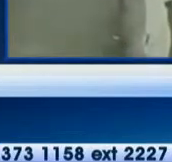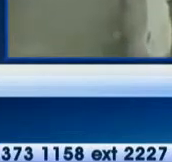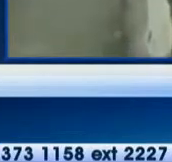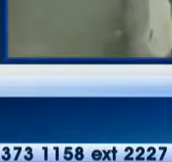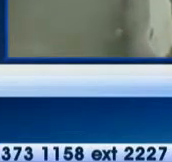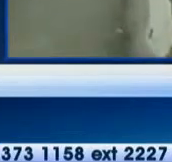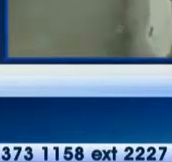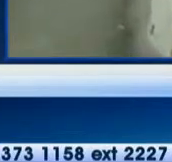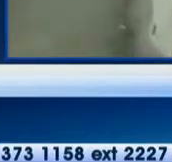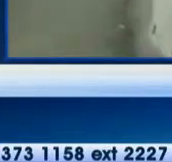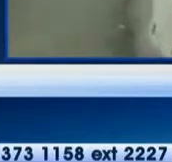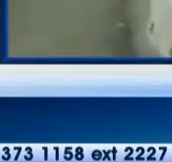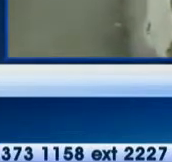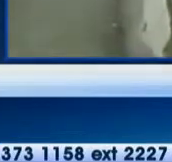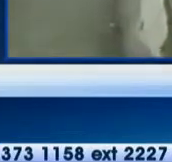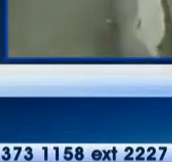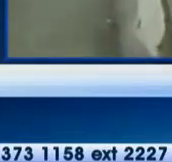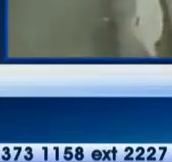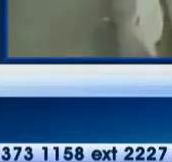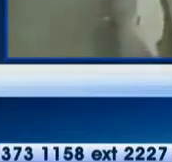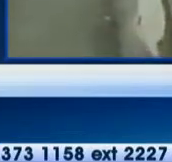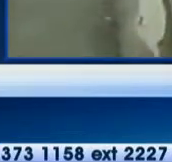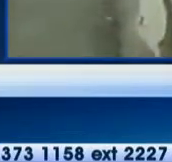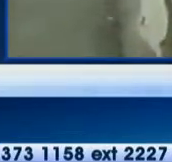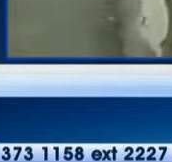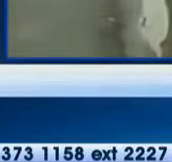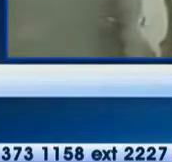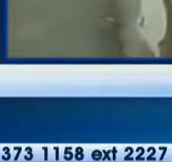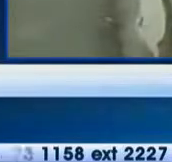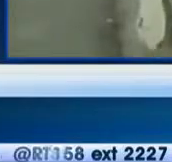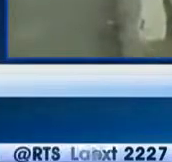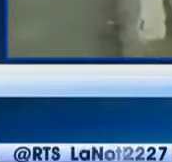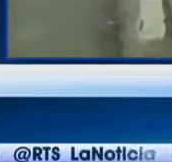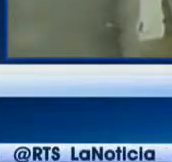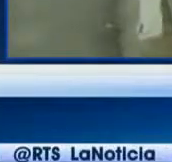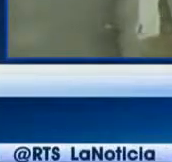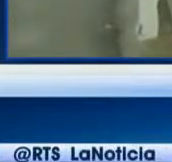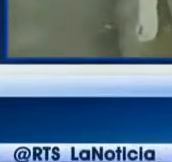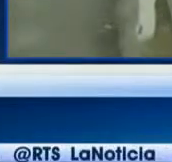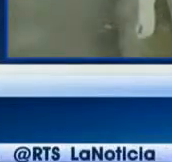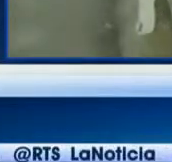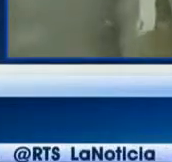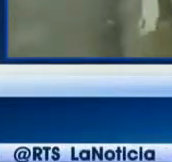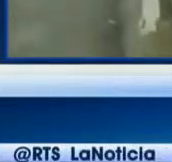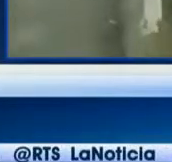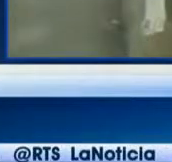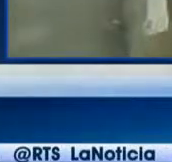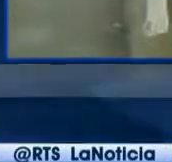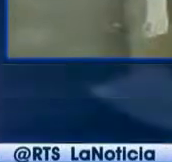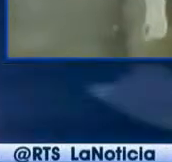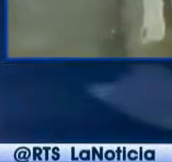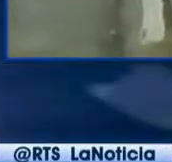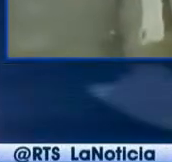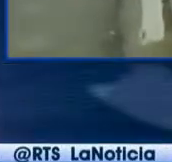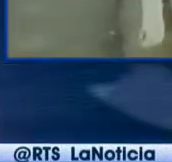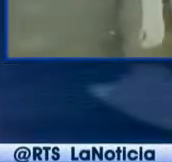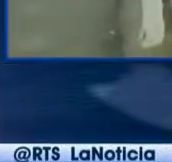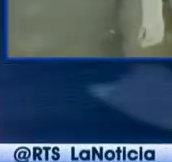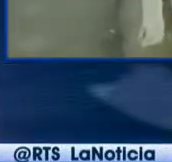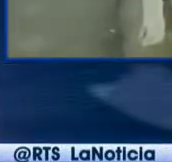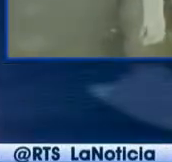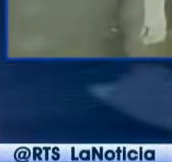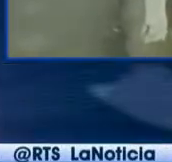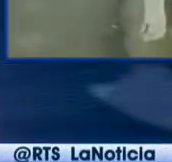que ilusiona. Más adelante volveremos a conversar con usted, ¿eh? Un abrazo. Muchas gracias. Que tenga un lindo inicio de jornada este día.